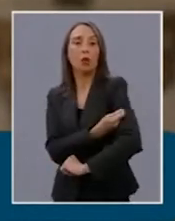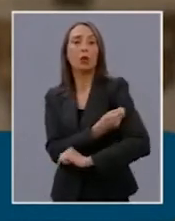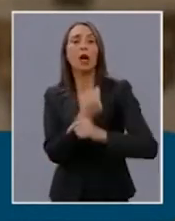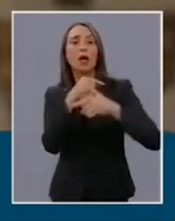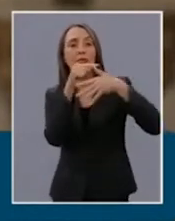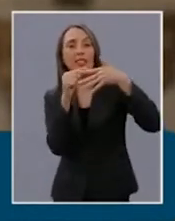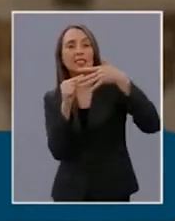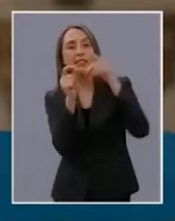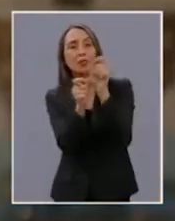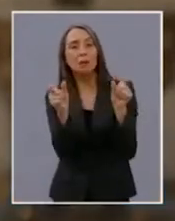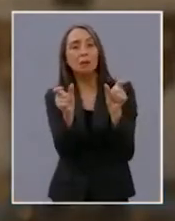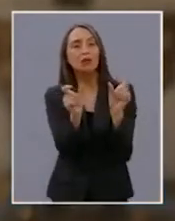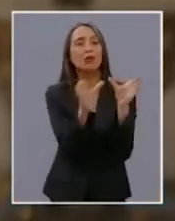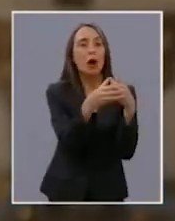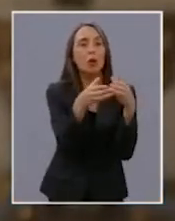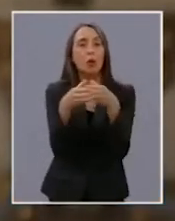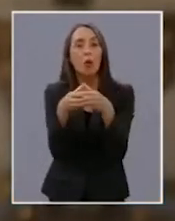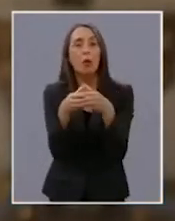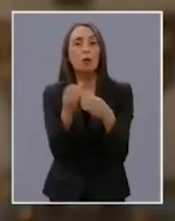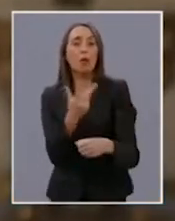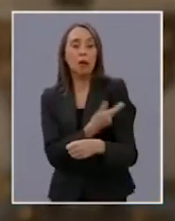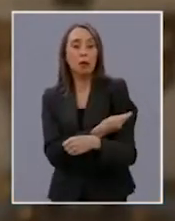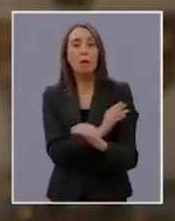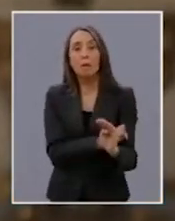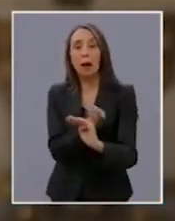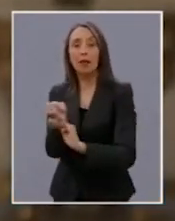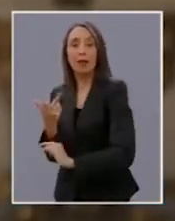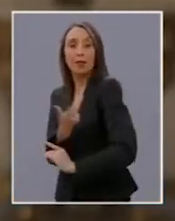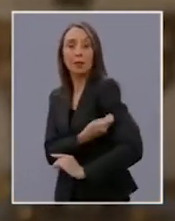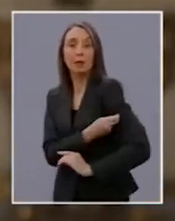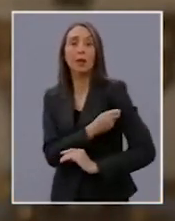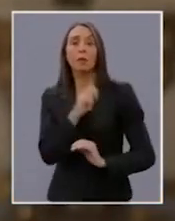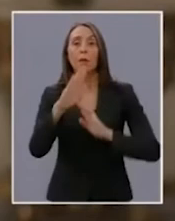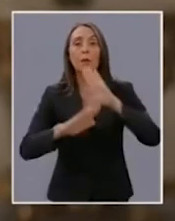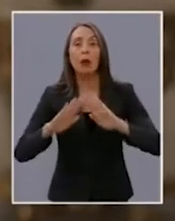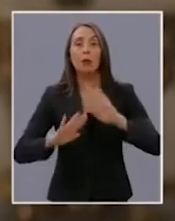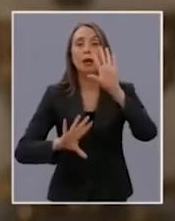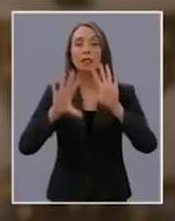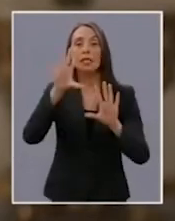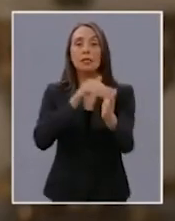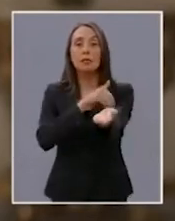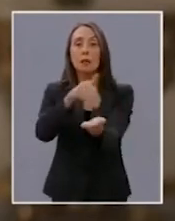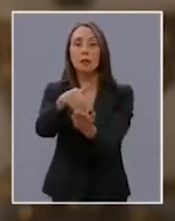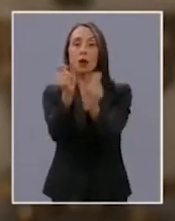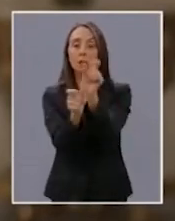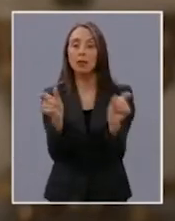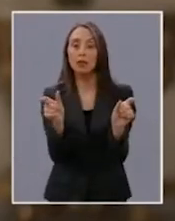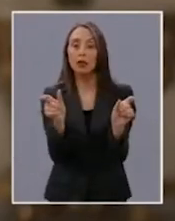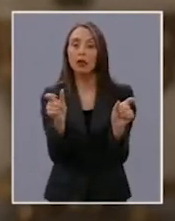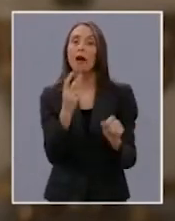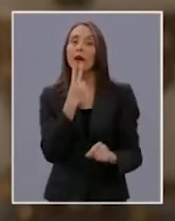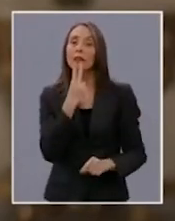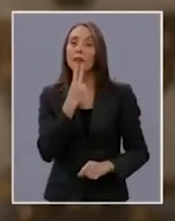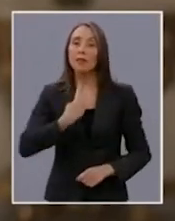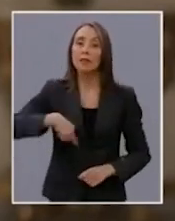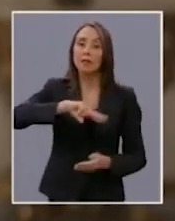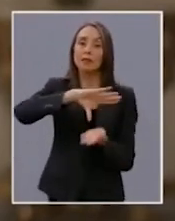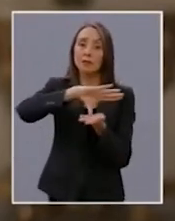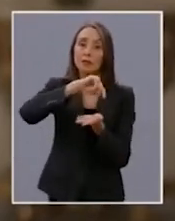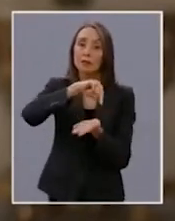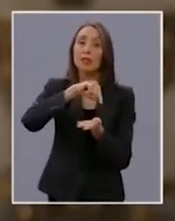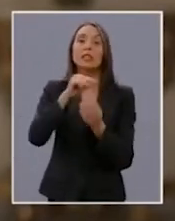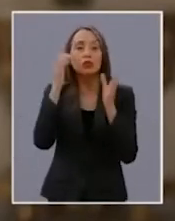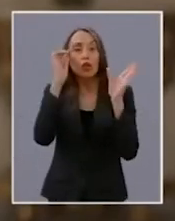grupos de la población. El objetivo es proteger a los 15 millones de personas que componen nuestra población